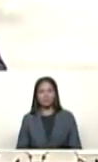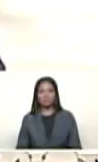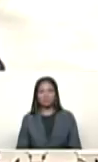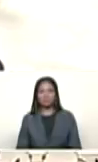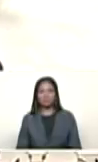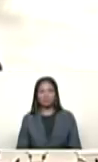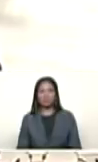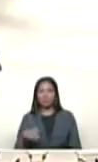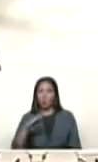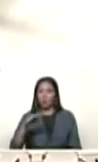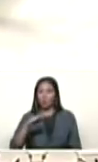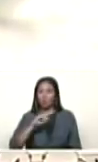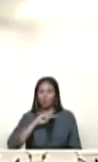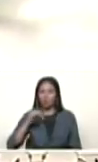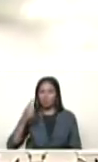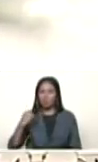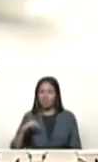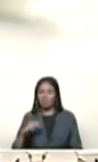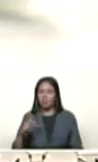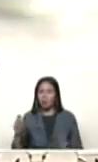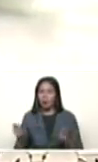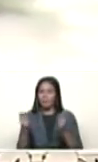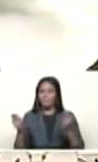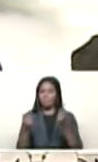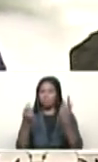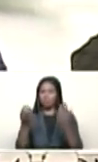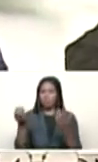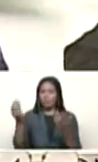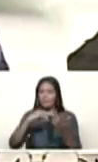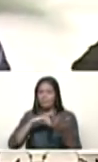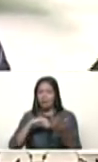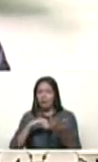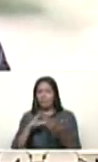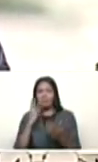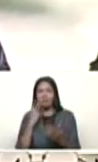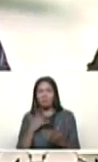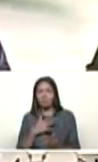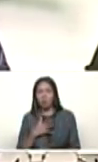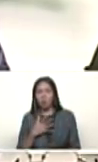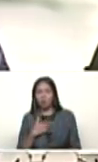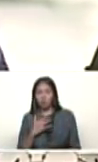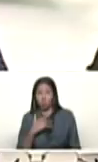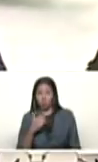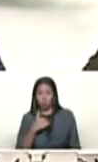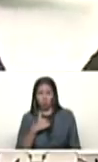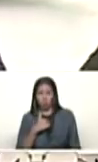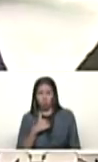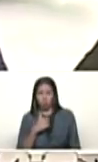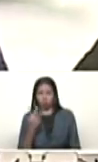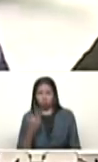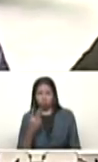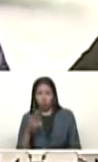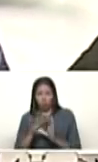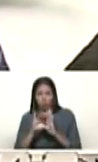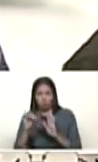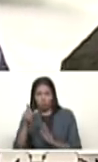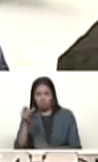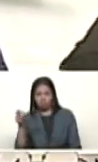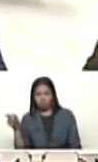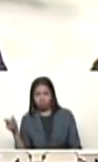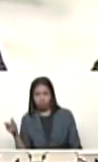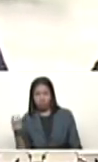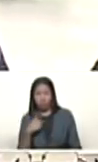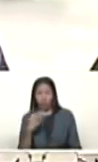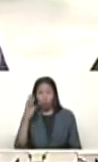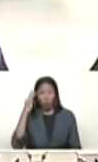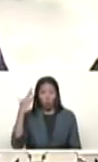¿Por dónde tenemos nosotros que potenciar? Yo sueño, Jesús, Mayre, Guanipa, yo sueño